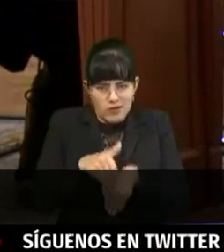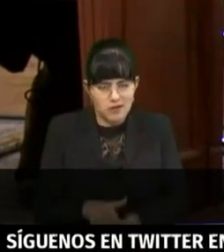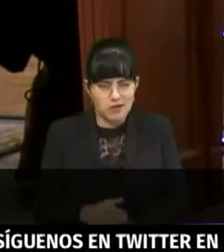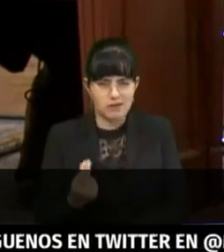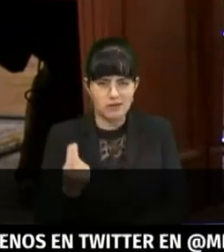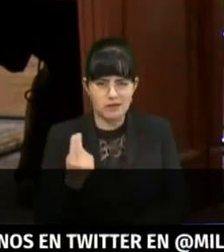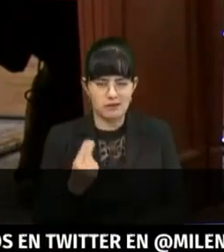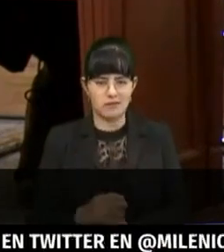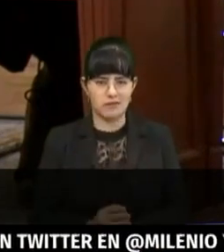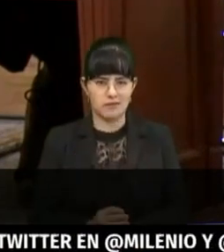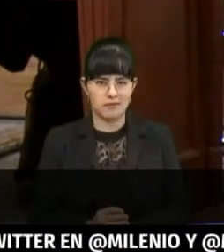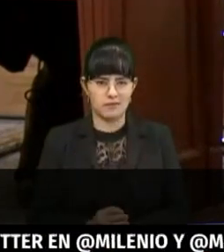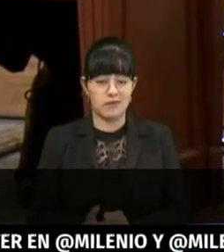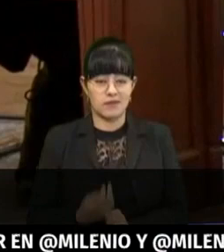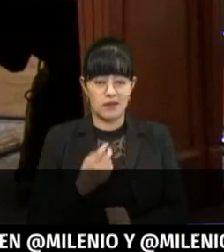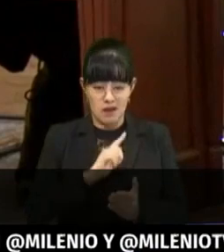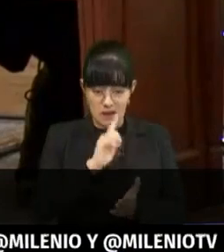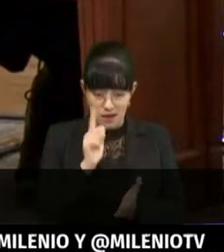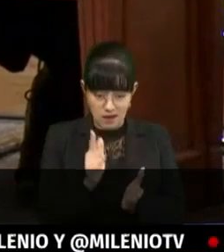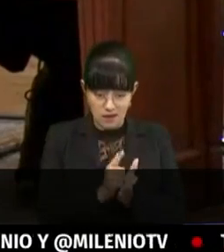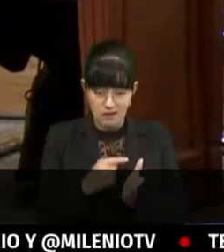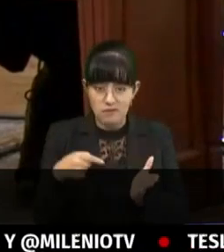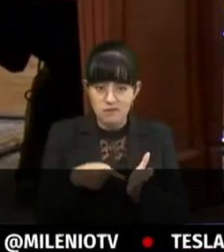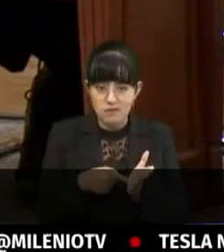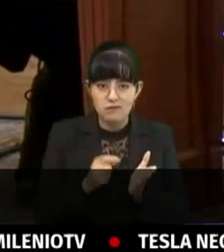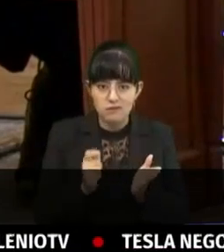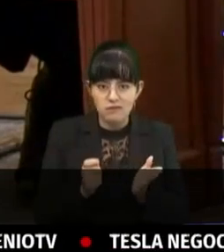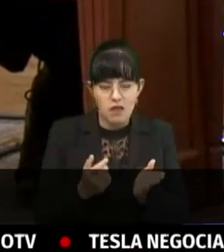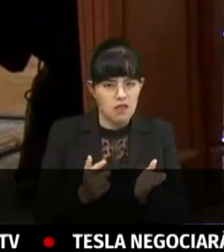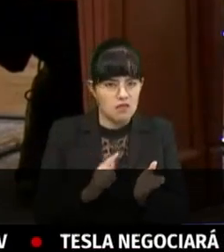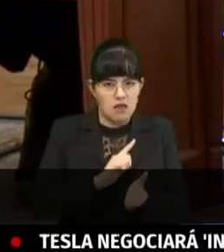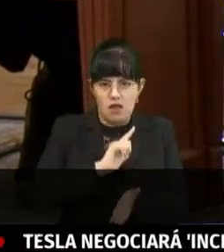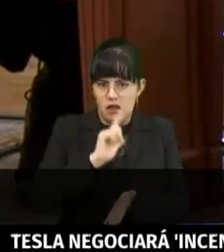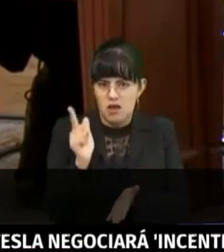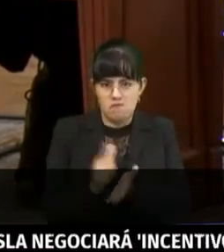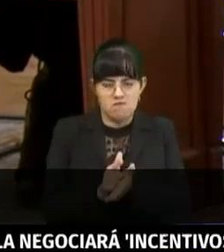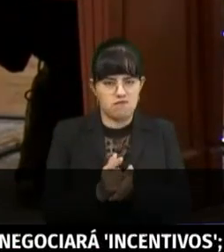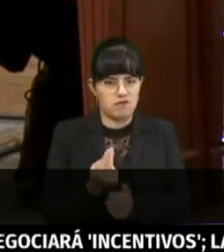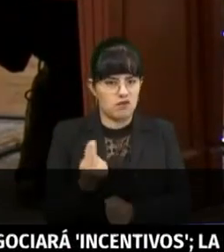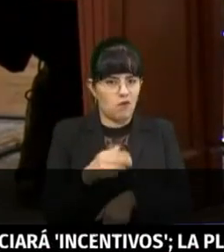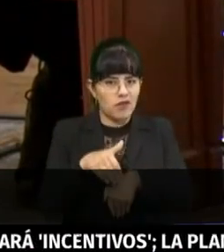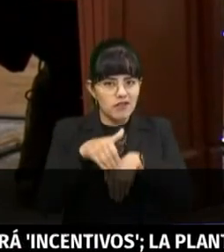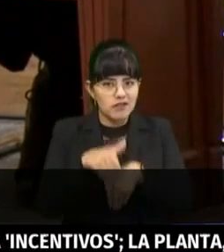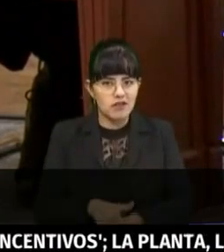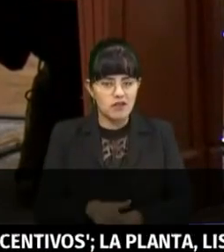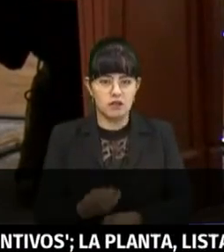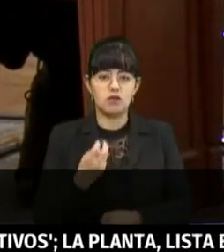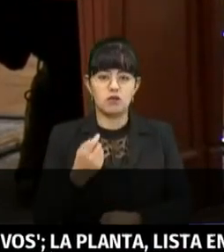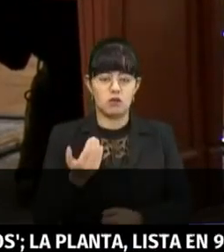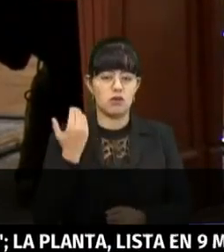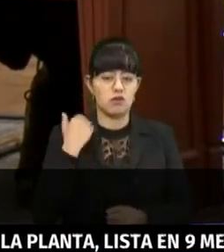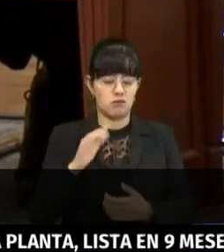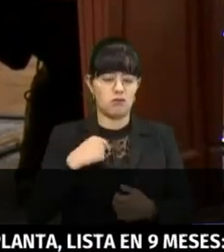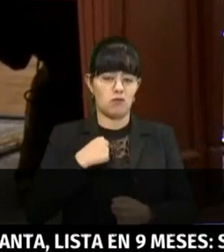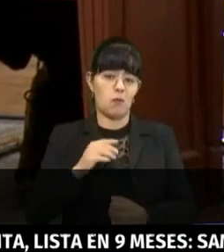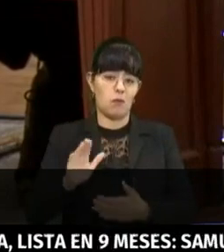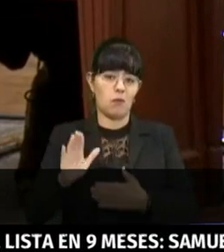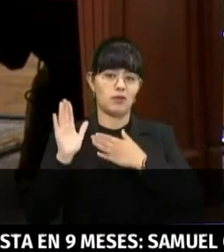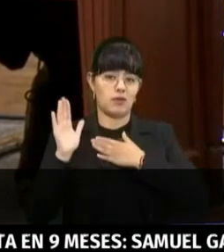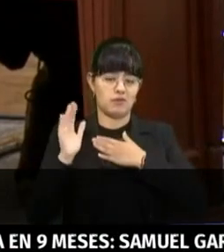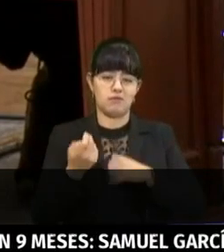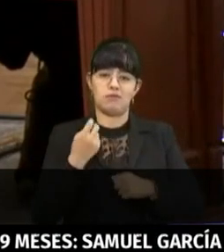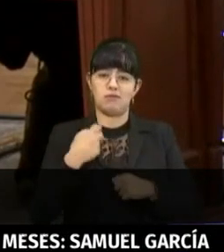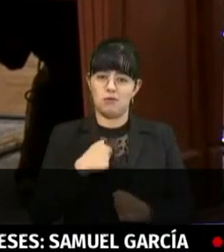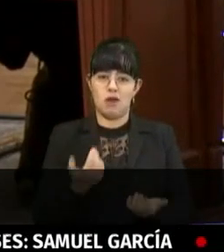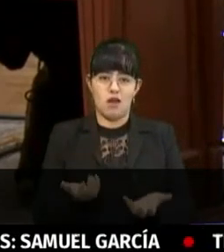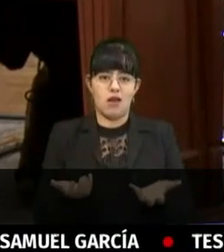celebrar la implementación de este Plan B y acusar a los consejeros electorales de ser parte de una mafia electoral. Se está llevando a cabo esta sesión,